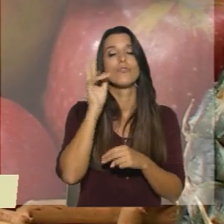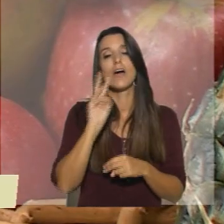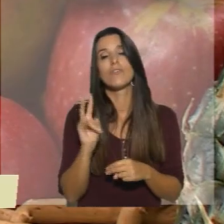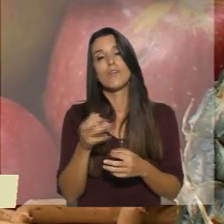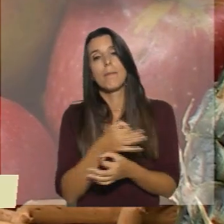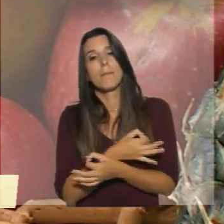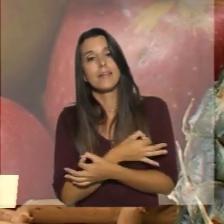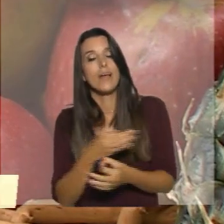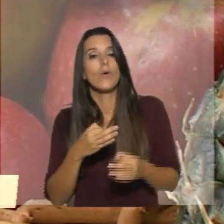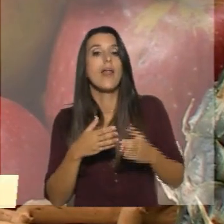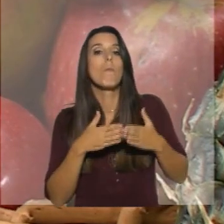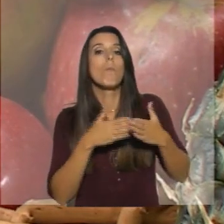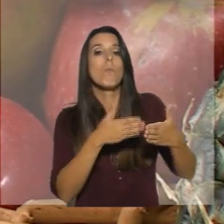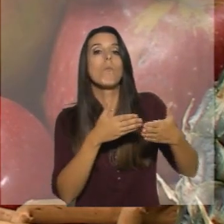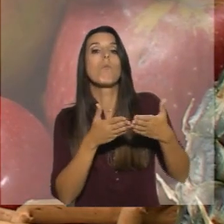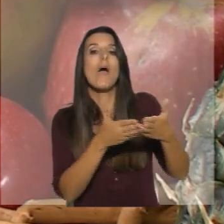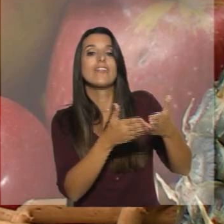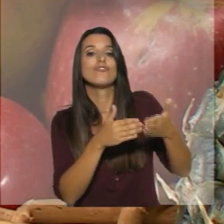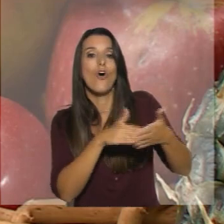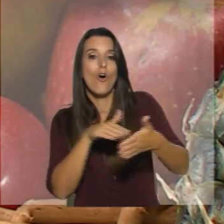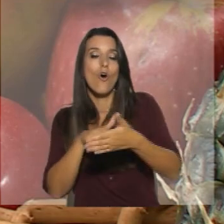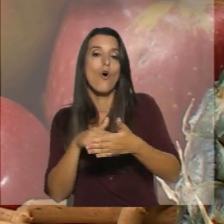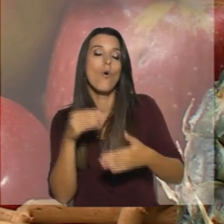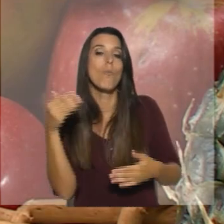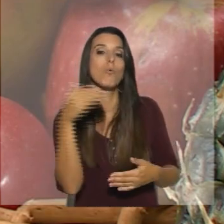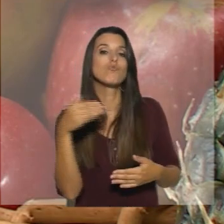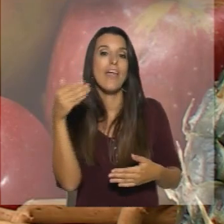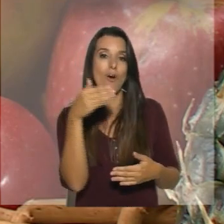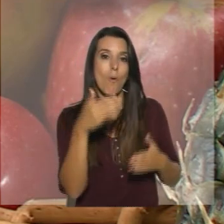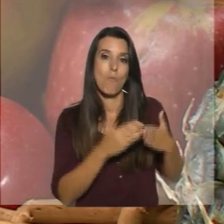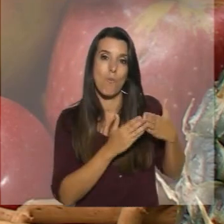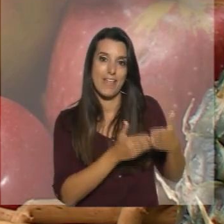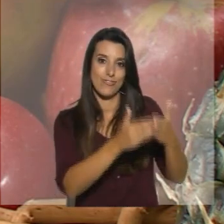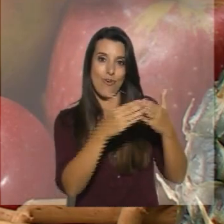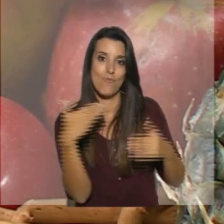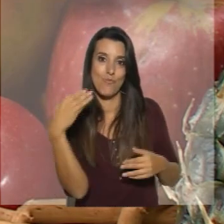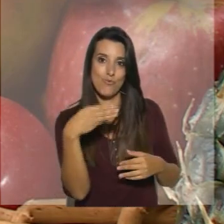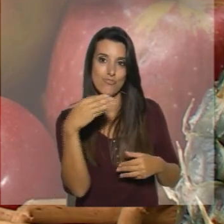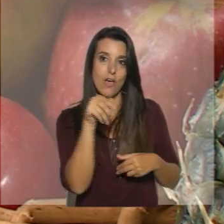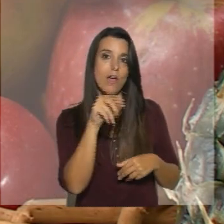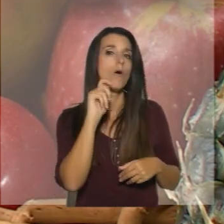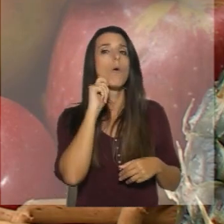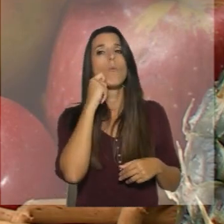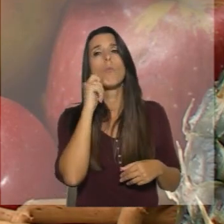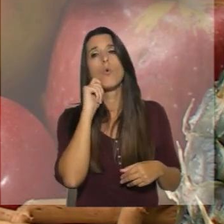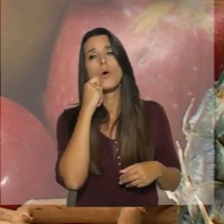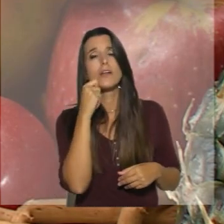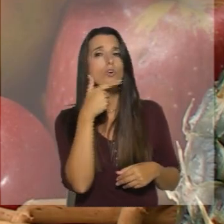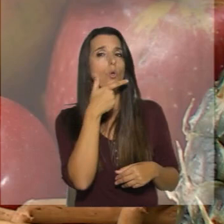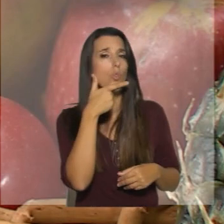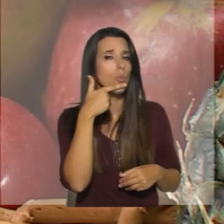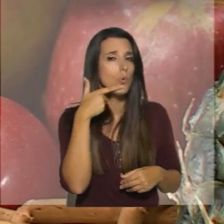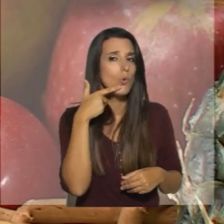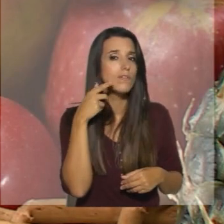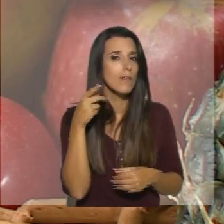allí en el puertito del buceo. Ahí vemos de todo, porque vemos desde los guayabos, que estuvimos probando, que están súper ricos, dulces. ¿Me